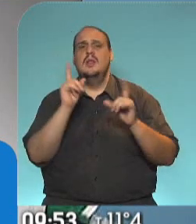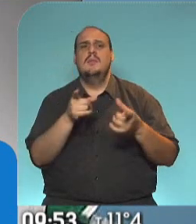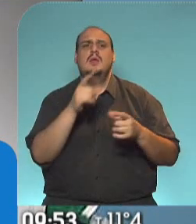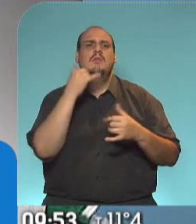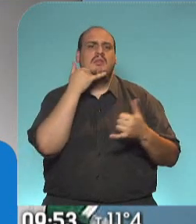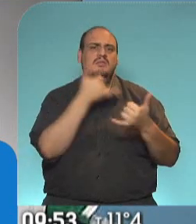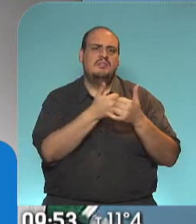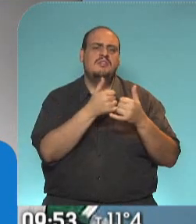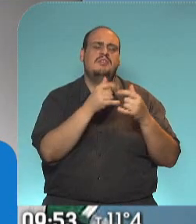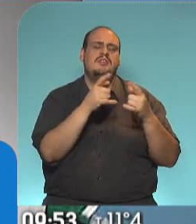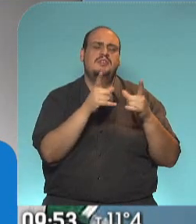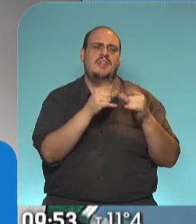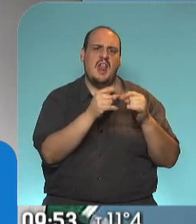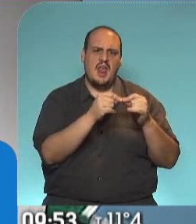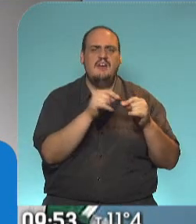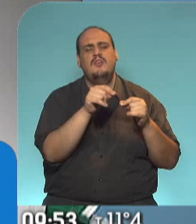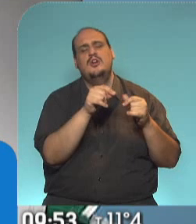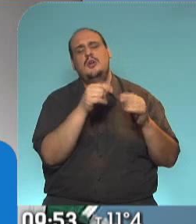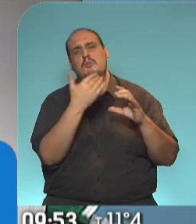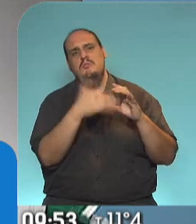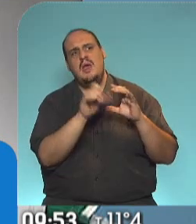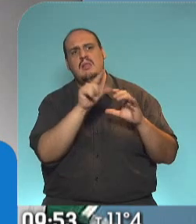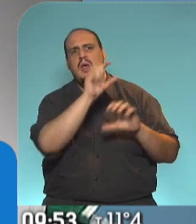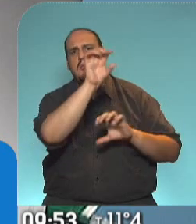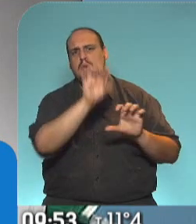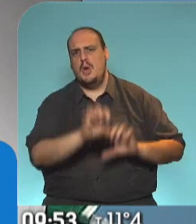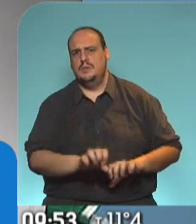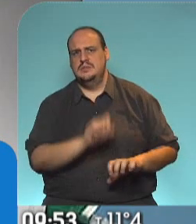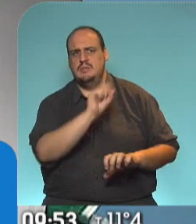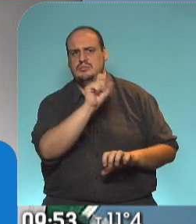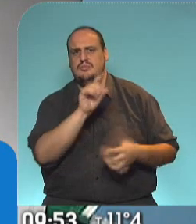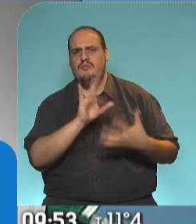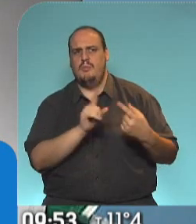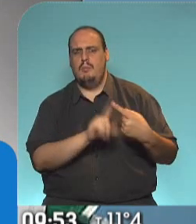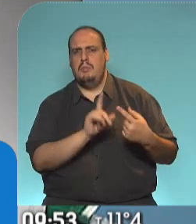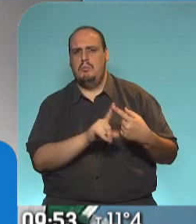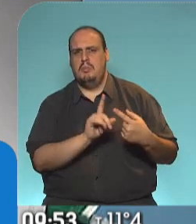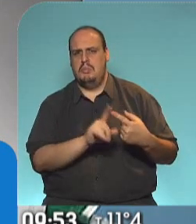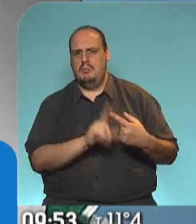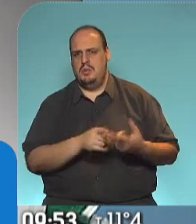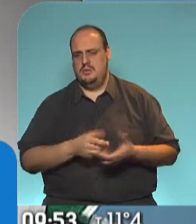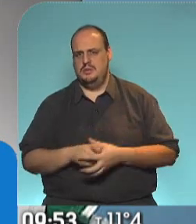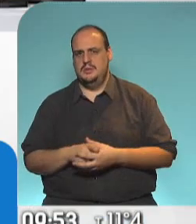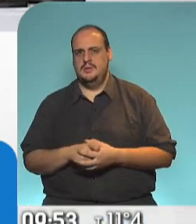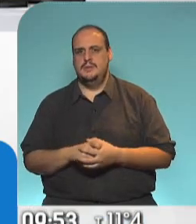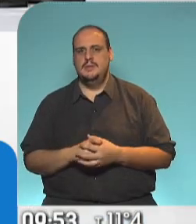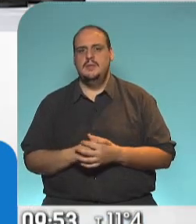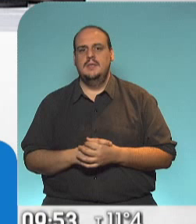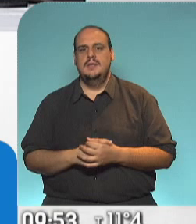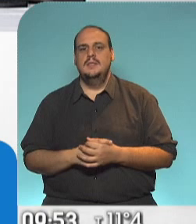teléfonos y los mails de todas las provincias para la consulta que sea necesario en este momento